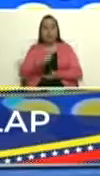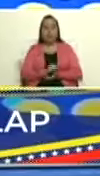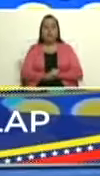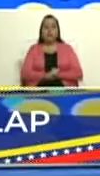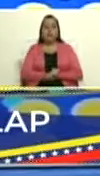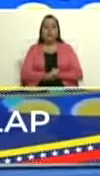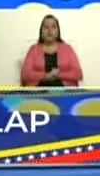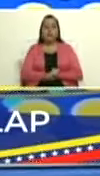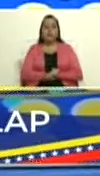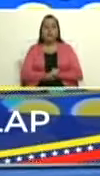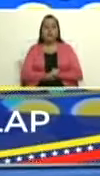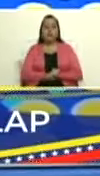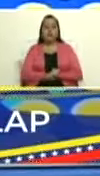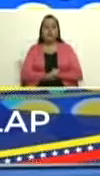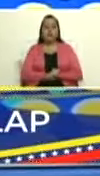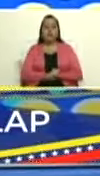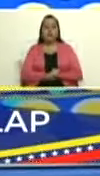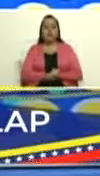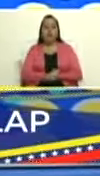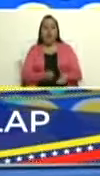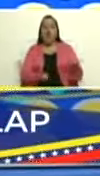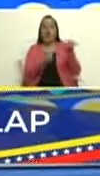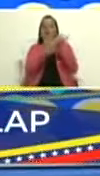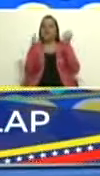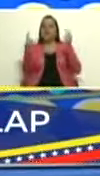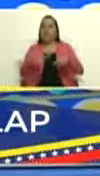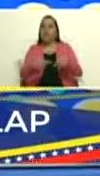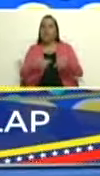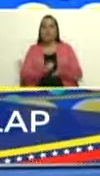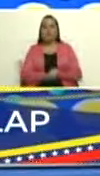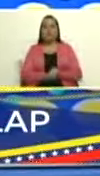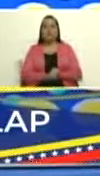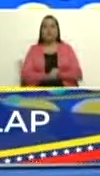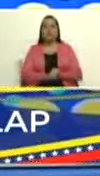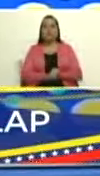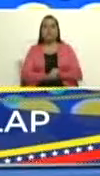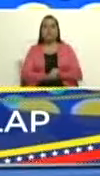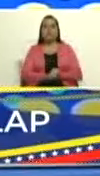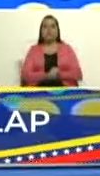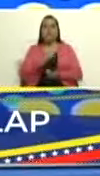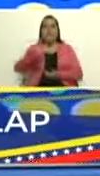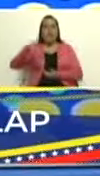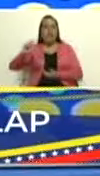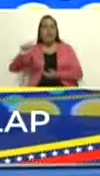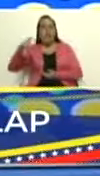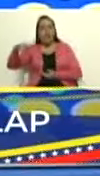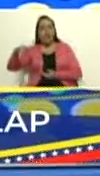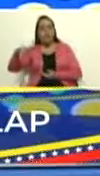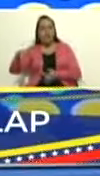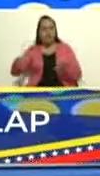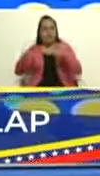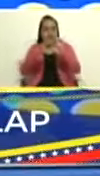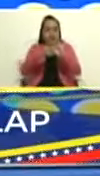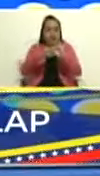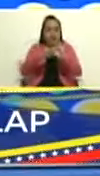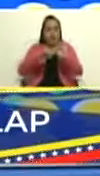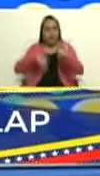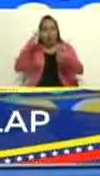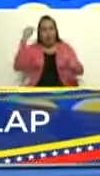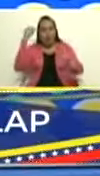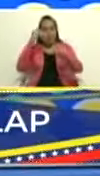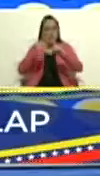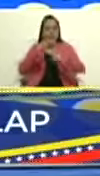se pusieran a financiar Trabuco CLAP para los CLAP, podríamos llegar a la meta